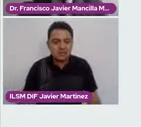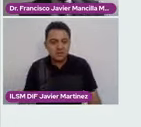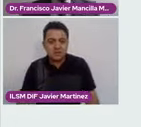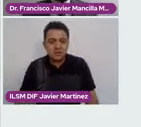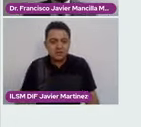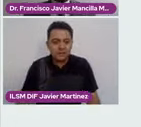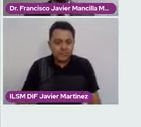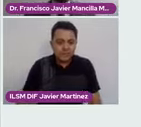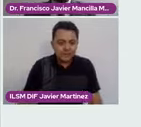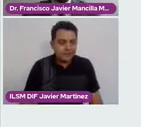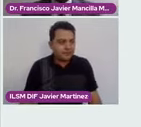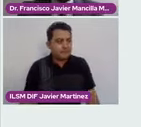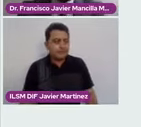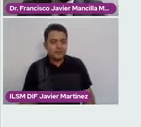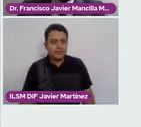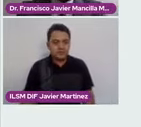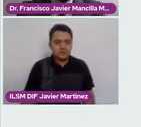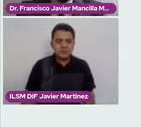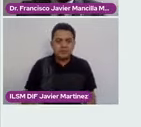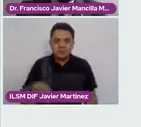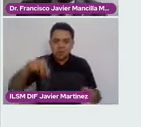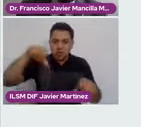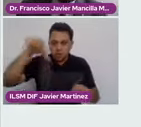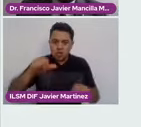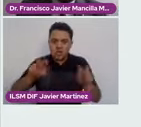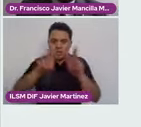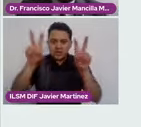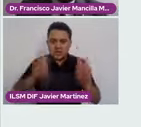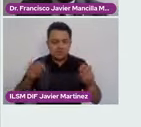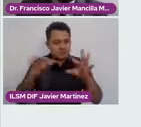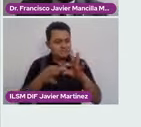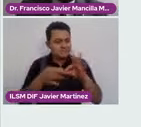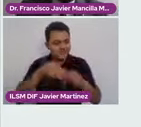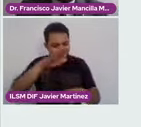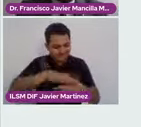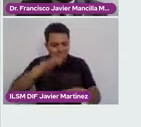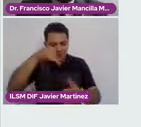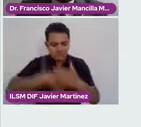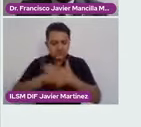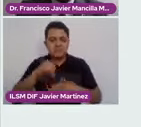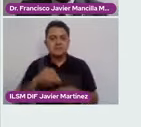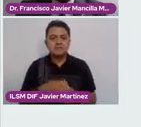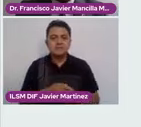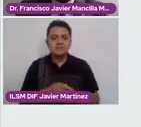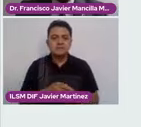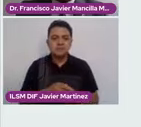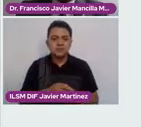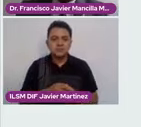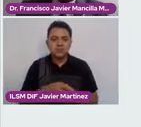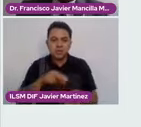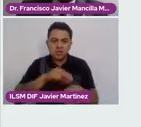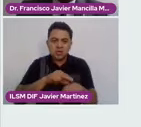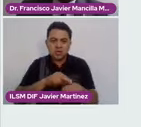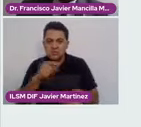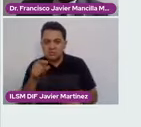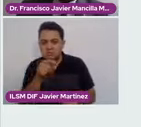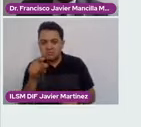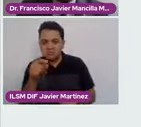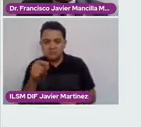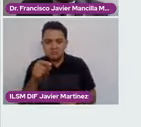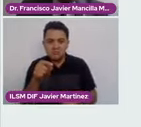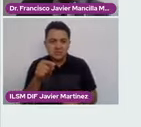qué vamos a tratar el día de hoy, cuál va a ser el tema, la temática del día de hoy. No sé, doctor, no volvemos a